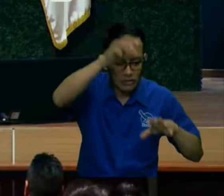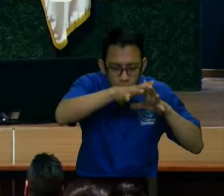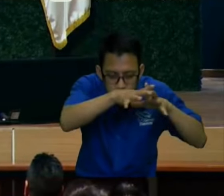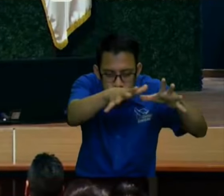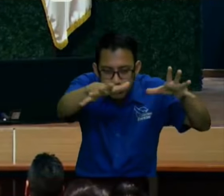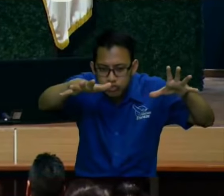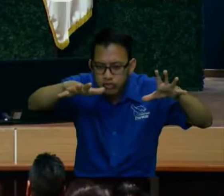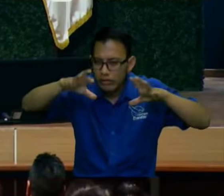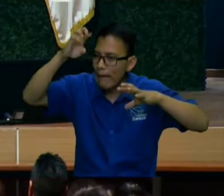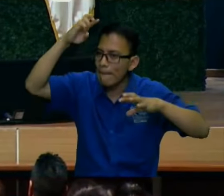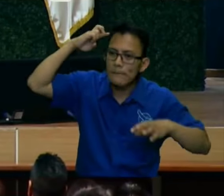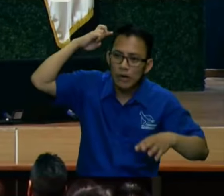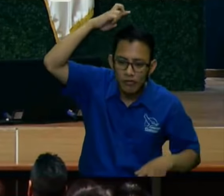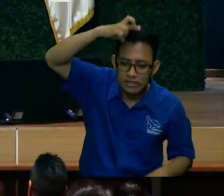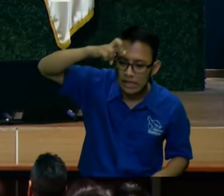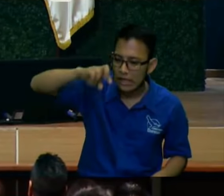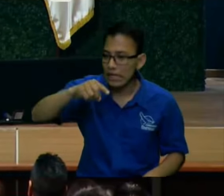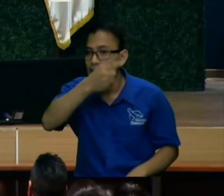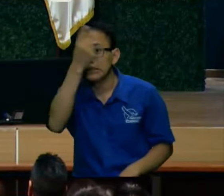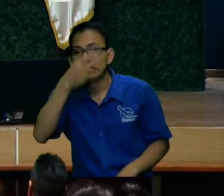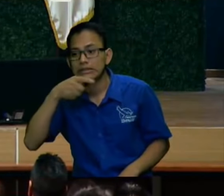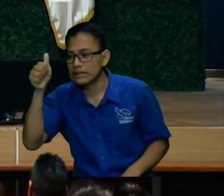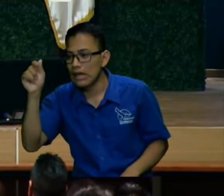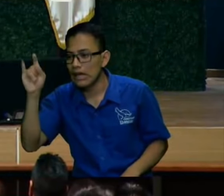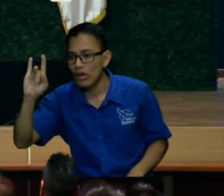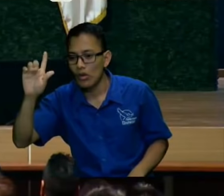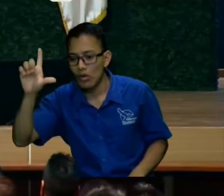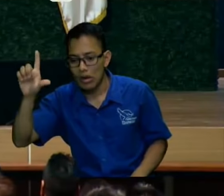un carnalote que a ver si se salvó.